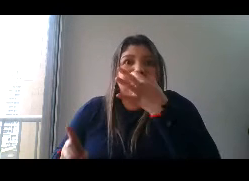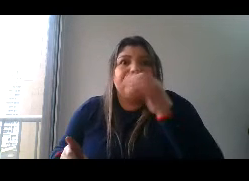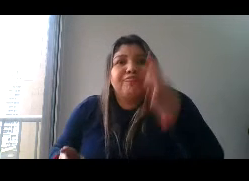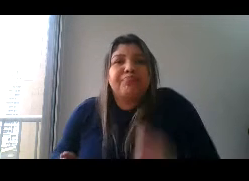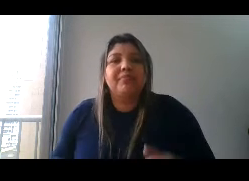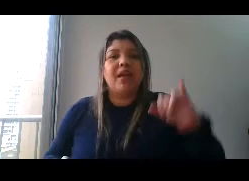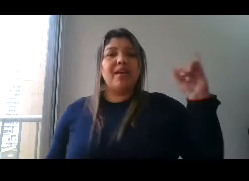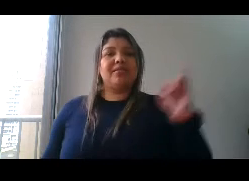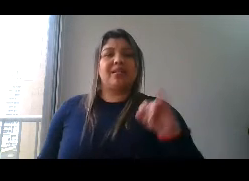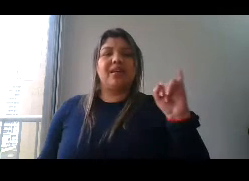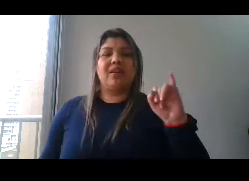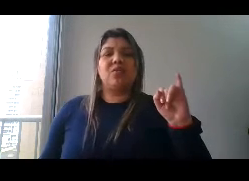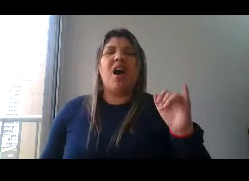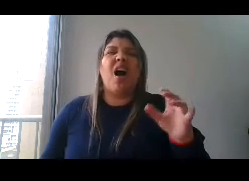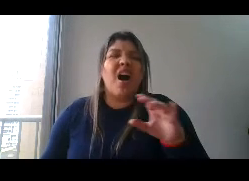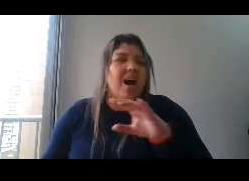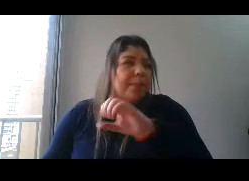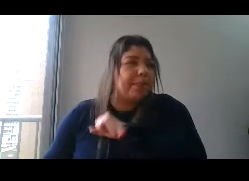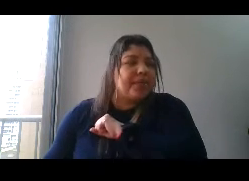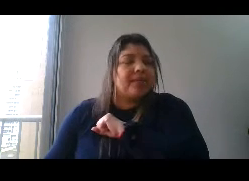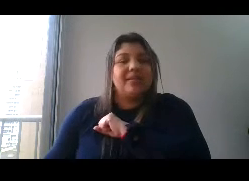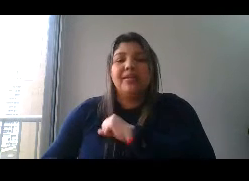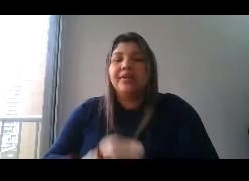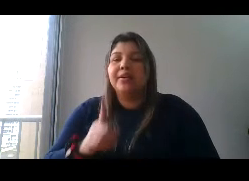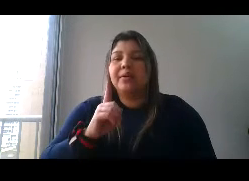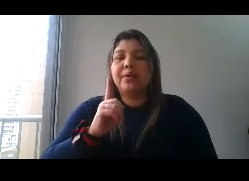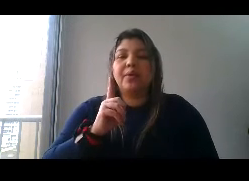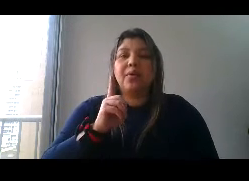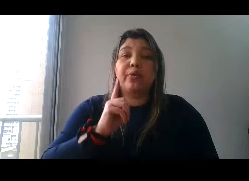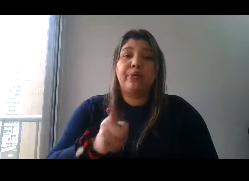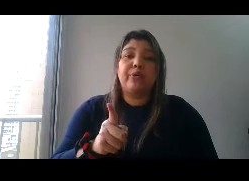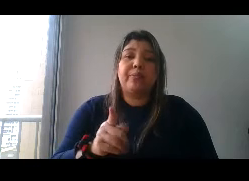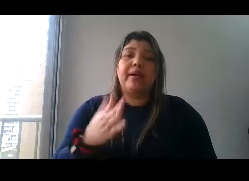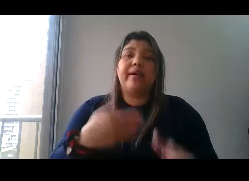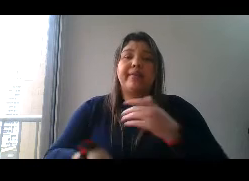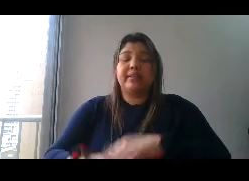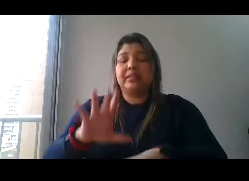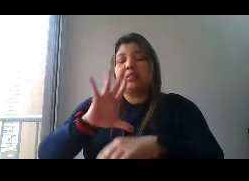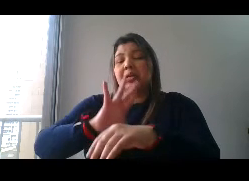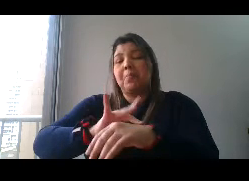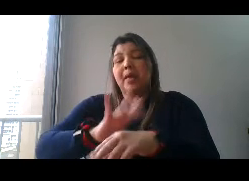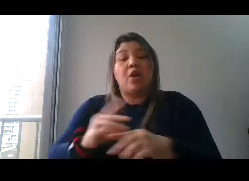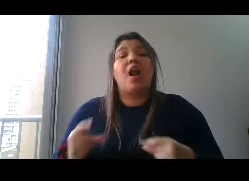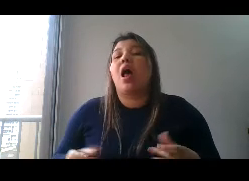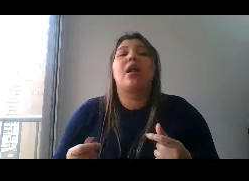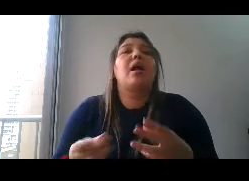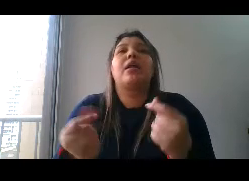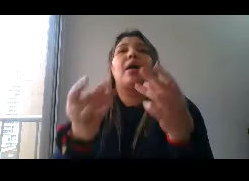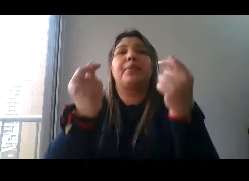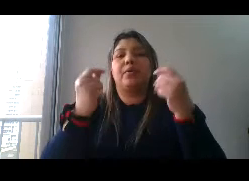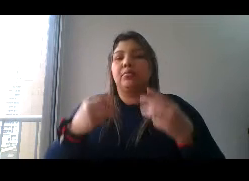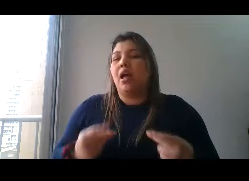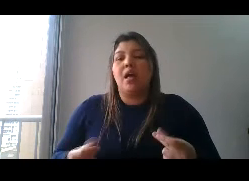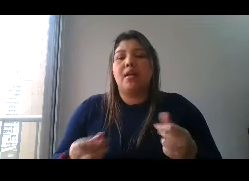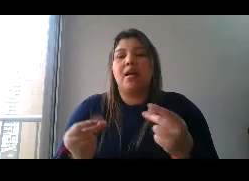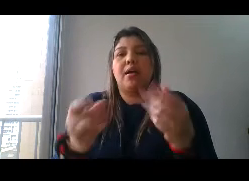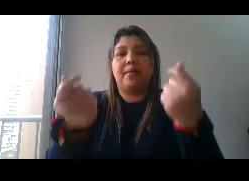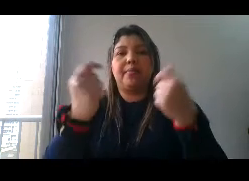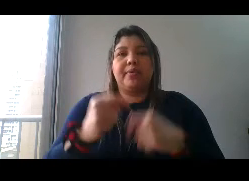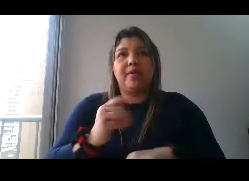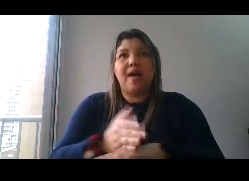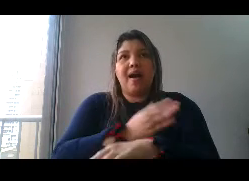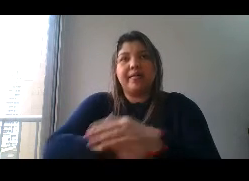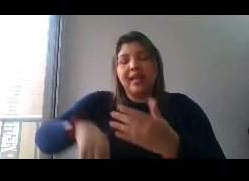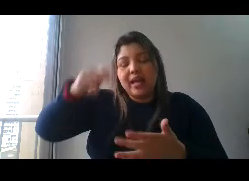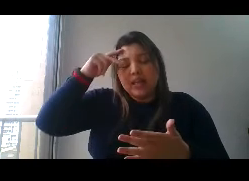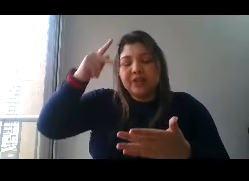ustedes, ¿y eso por qué sucede? A veces porque el profesional quiere hacer las cosas aceleradas, el sistema de salud ha llevado a todo eso, no se revisó adecuadamente